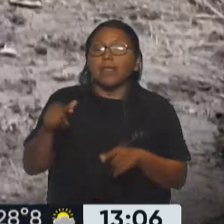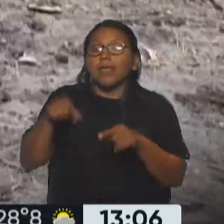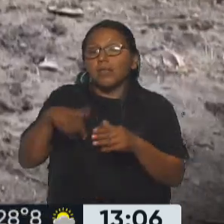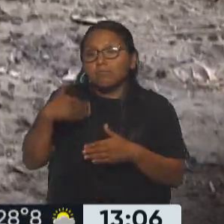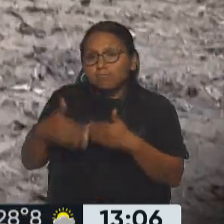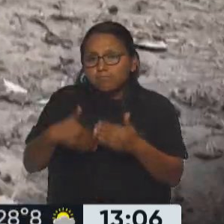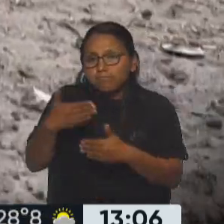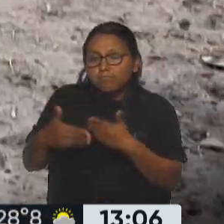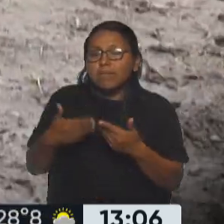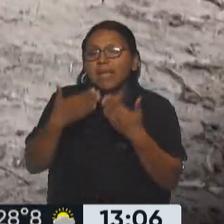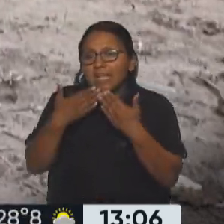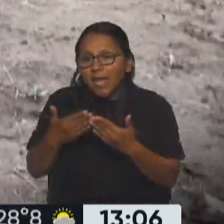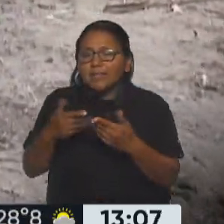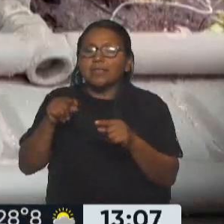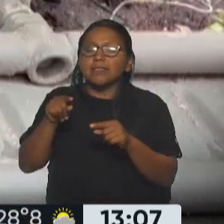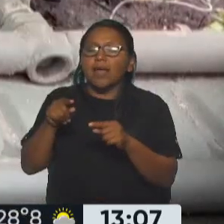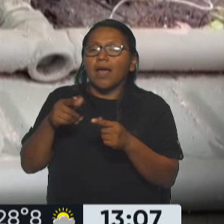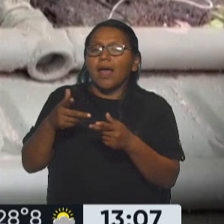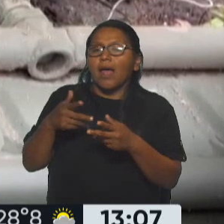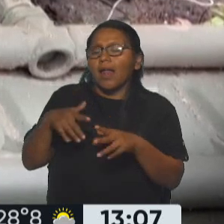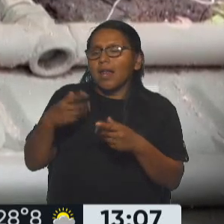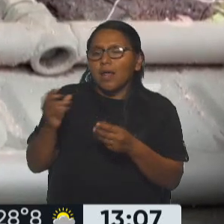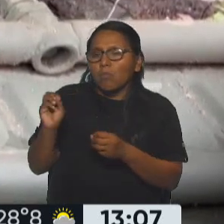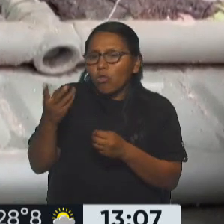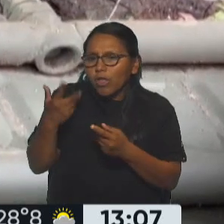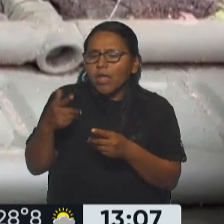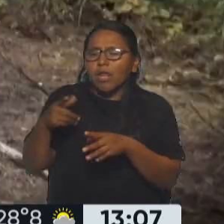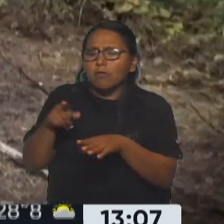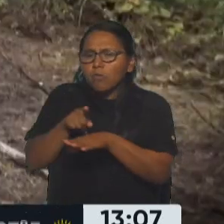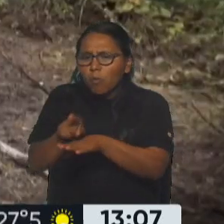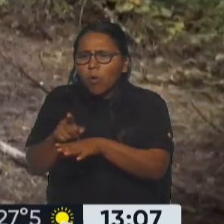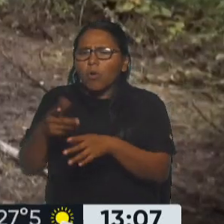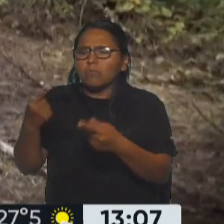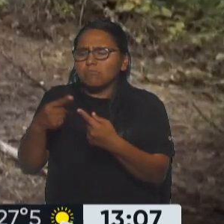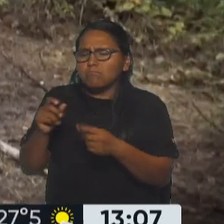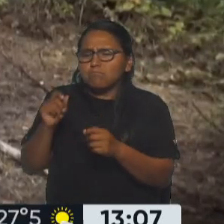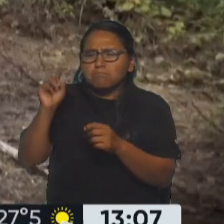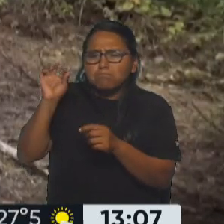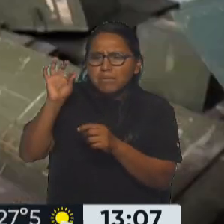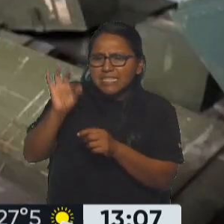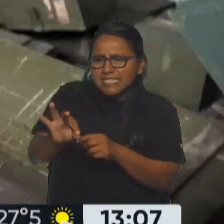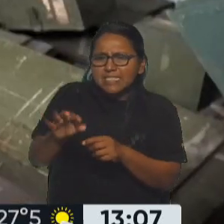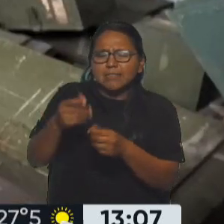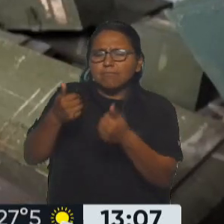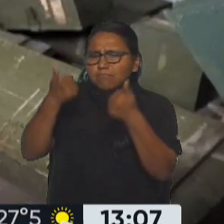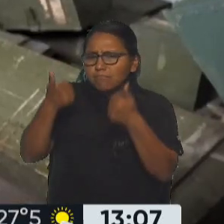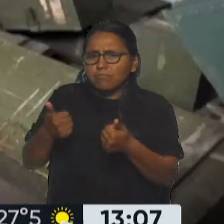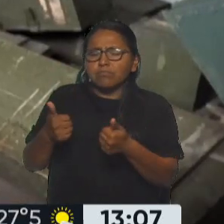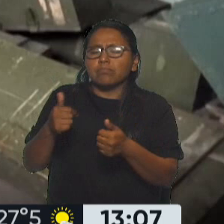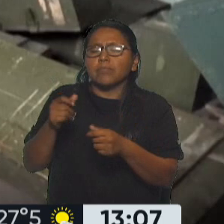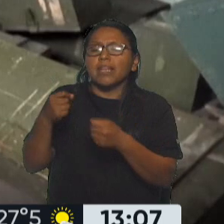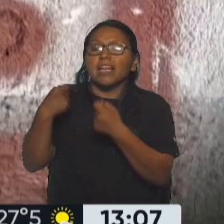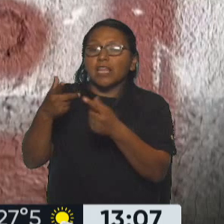avances obtenidos gracias a las piezas de artillería móviles de última generación y sobre todo los misiles de precisión HIMARS provistos por